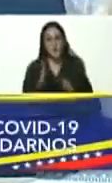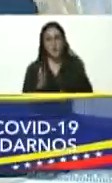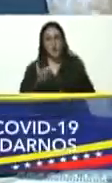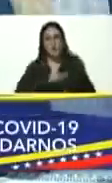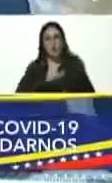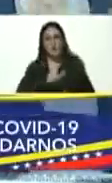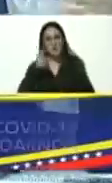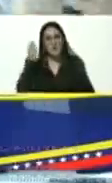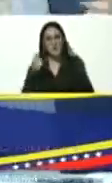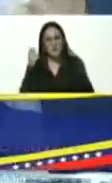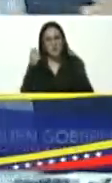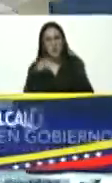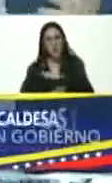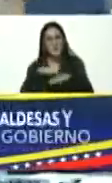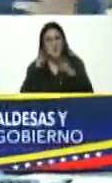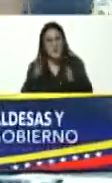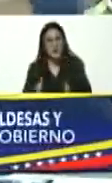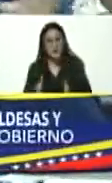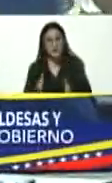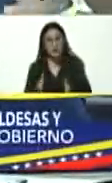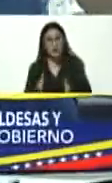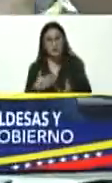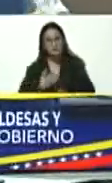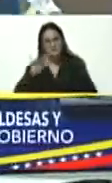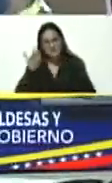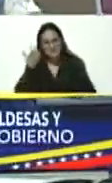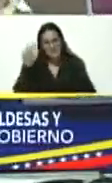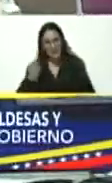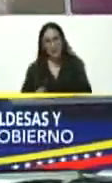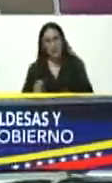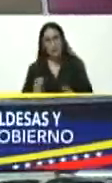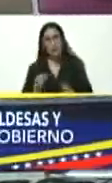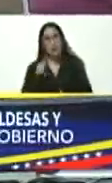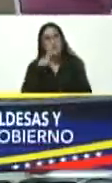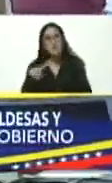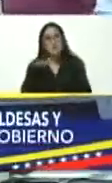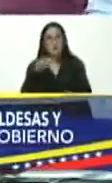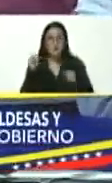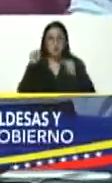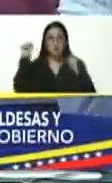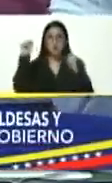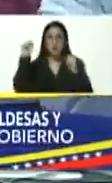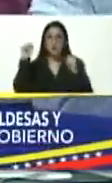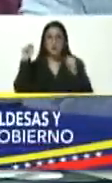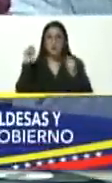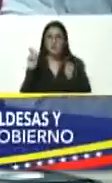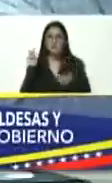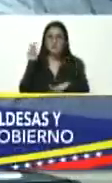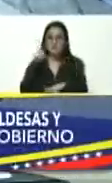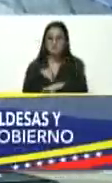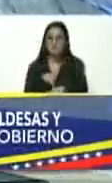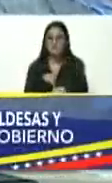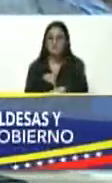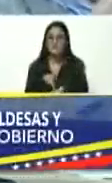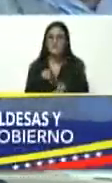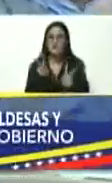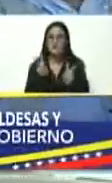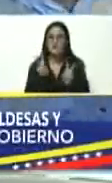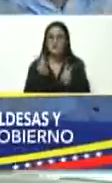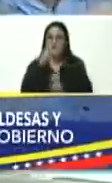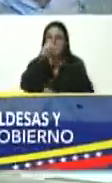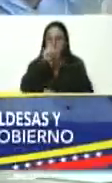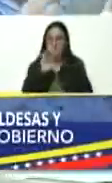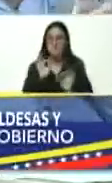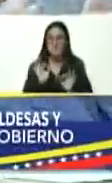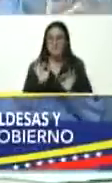diputados ministros y estoy seguro que ese pueblo heroico transitar a esa nueva época